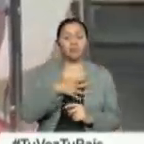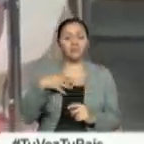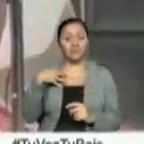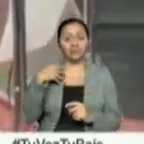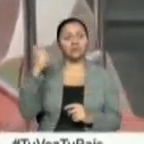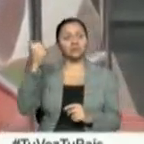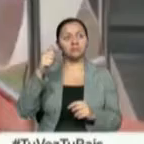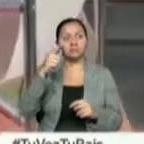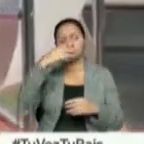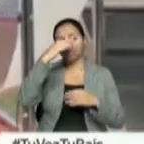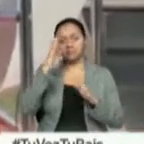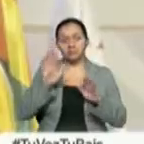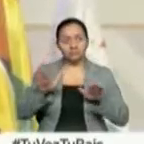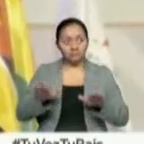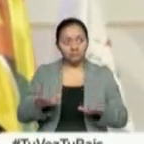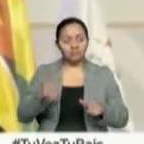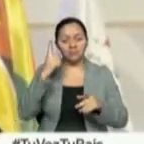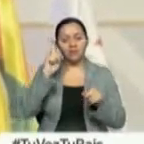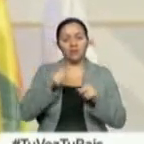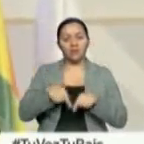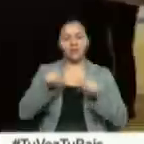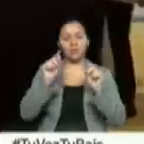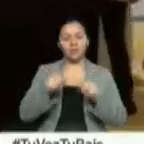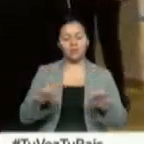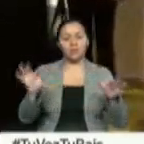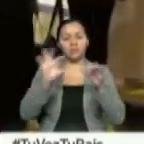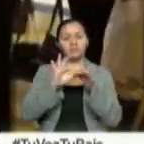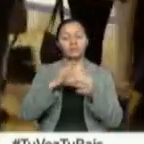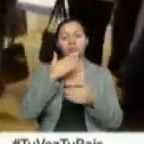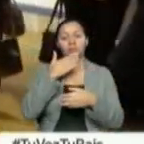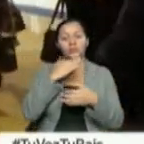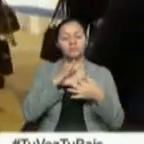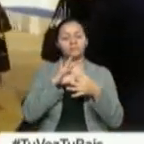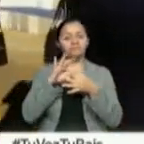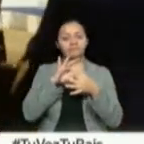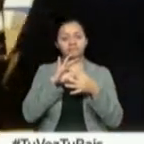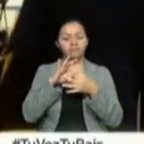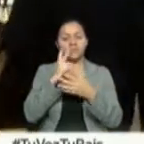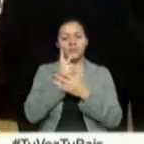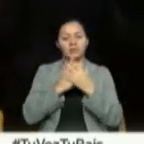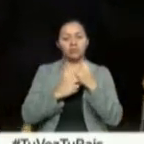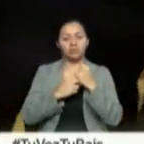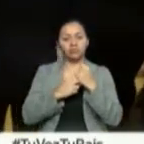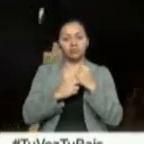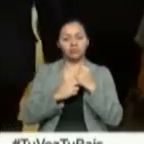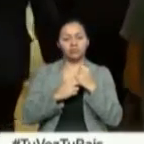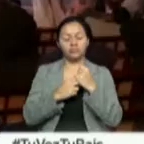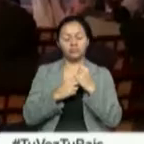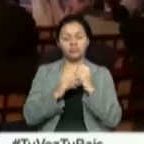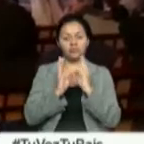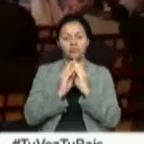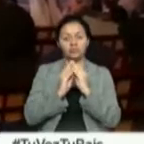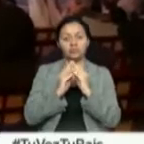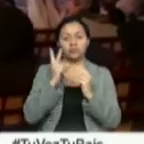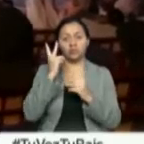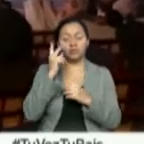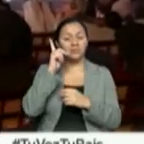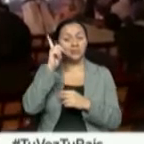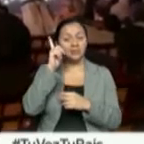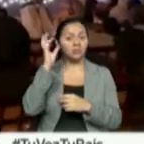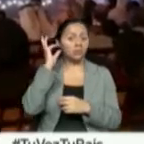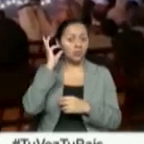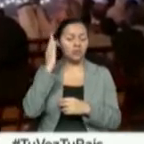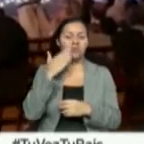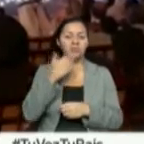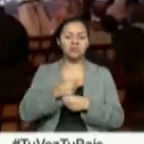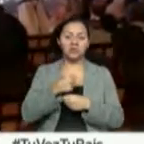emiratos árabes unidos firmaron un convenio inter parlamentario para estrechar los vínculos entre ambas instituciones las dos líderes acordaron un trabajo